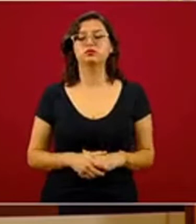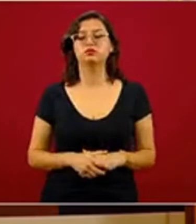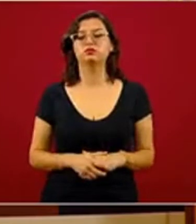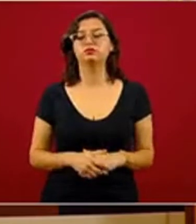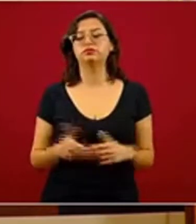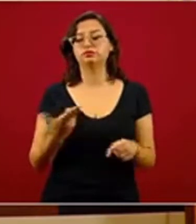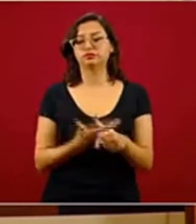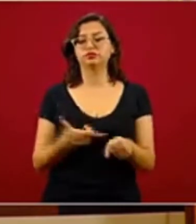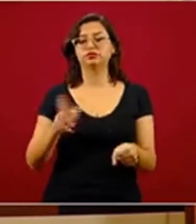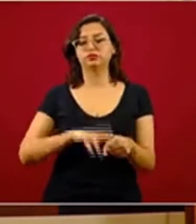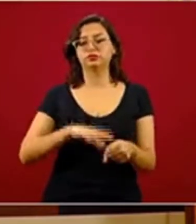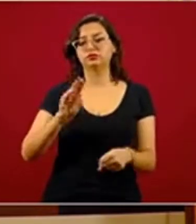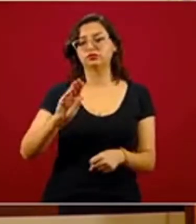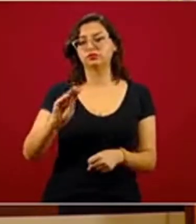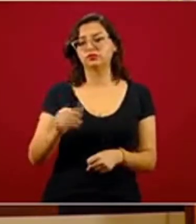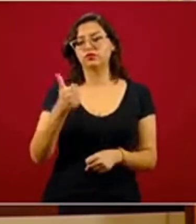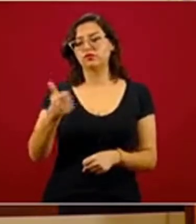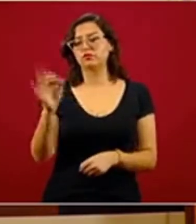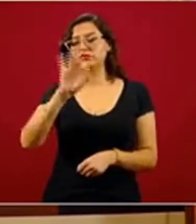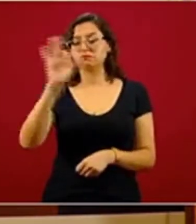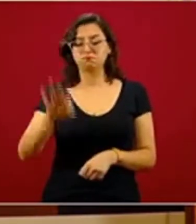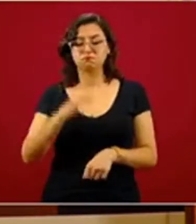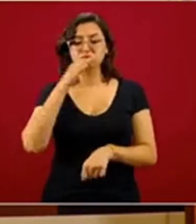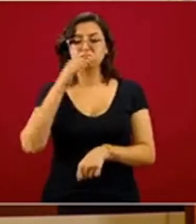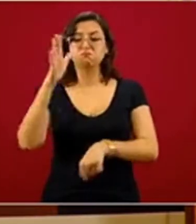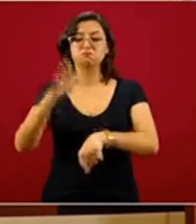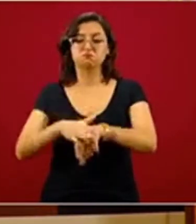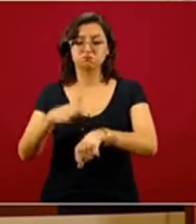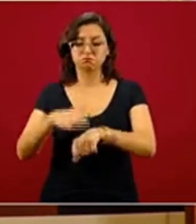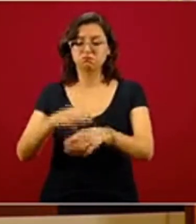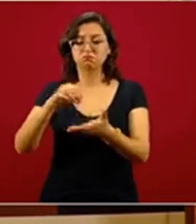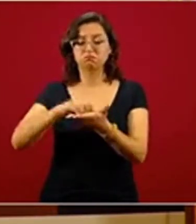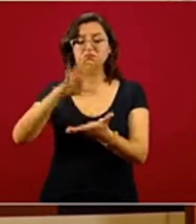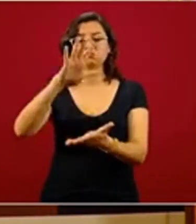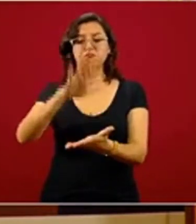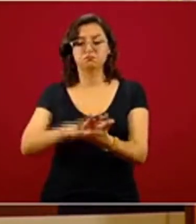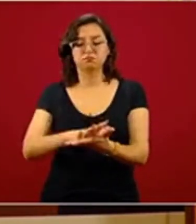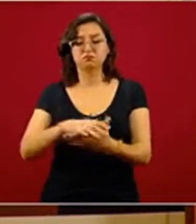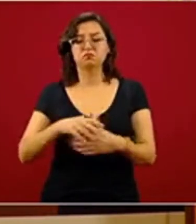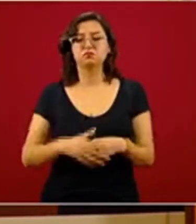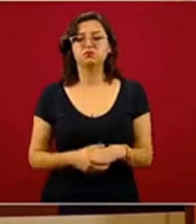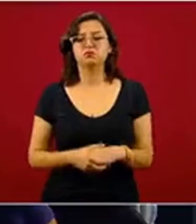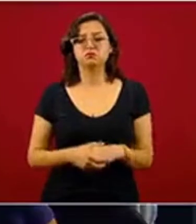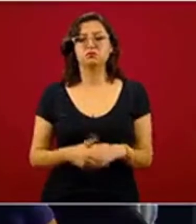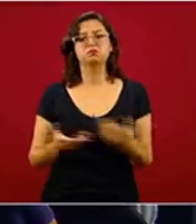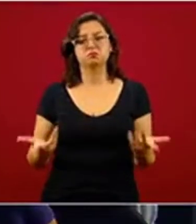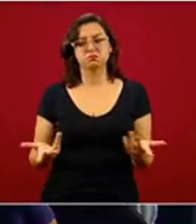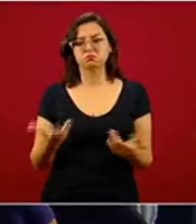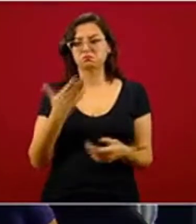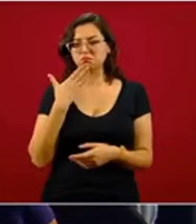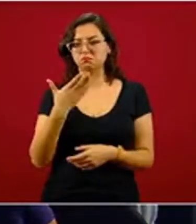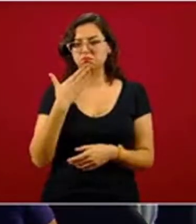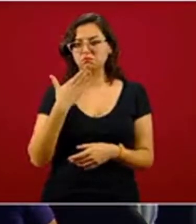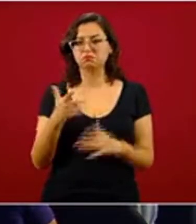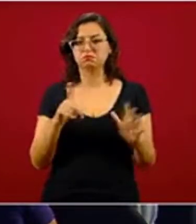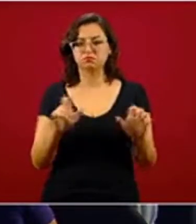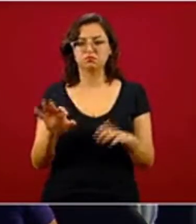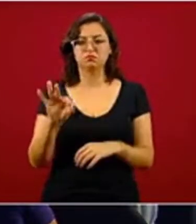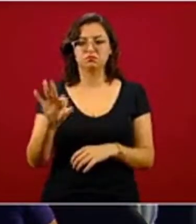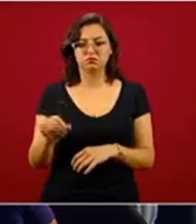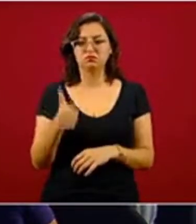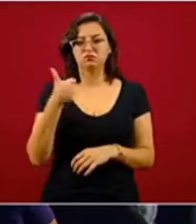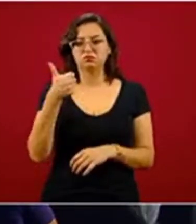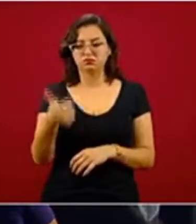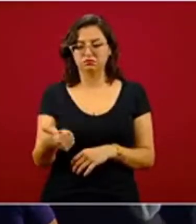hospitales, 716 de 746 que pudieron reportar. Esto es una buena tasa porque nos da entonces mucha información